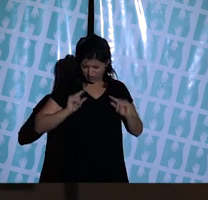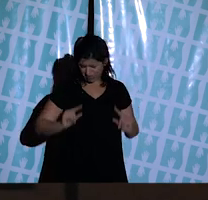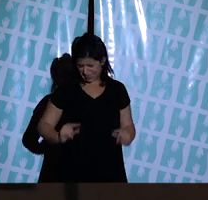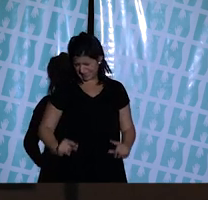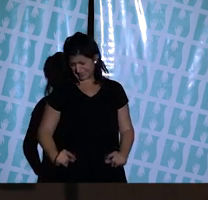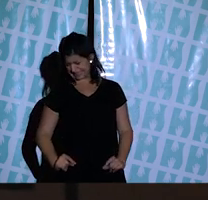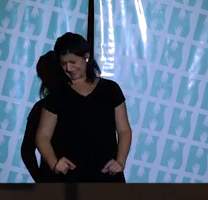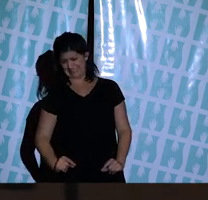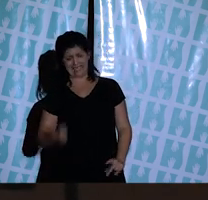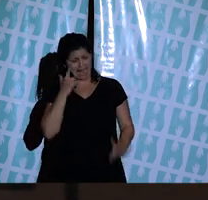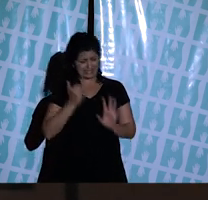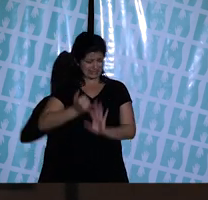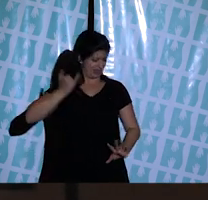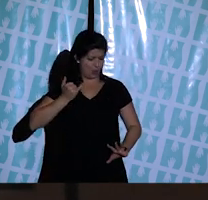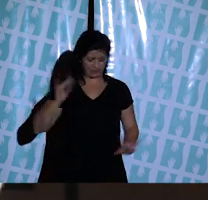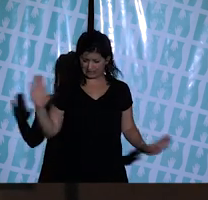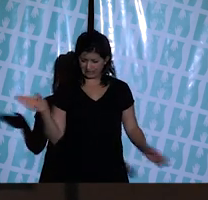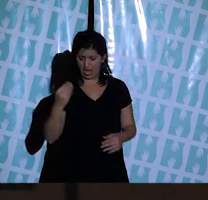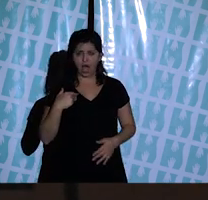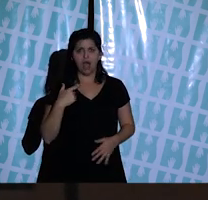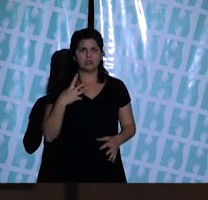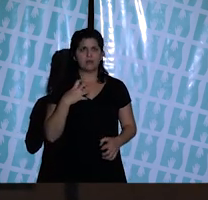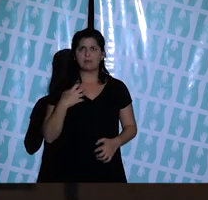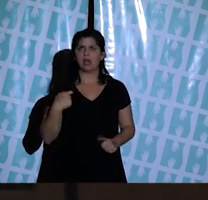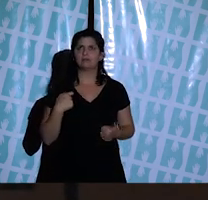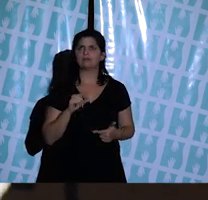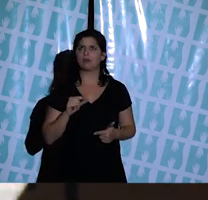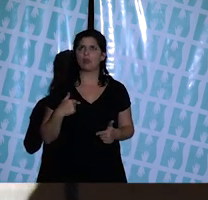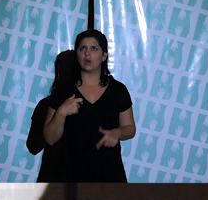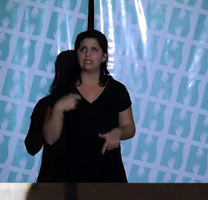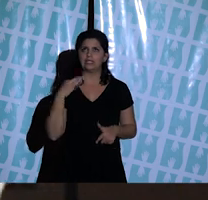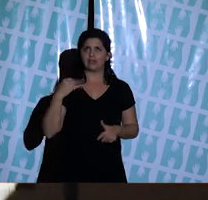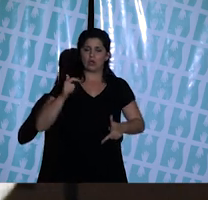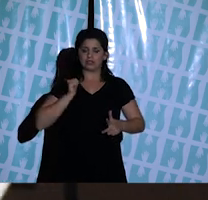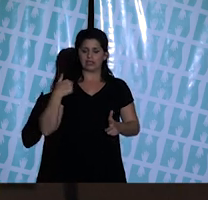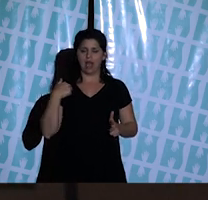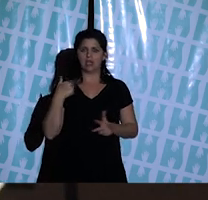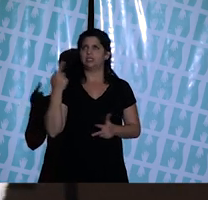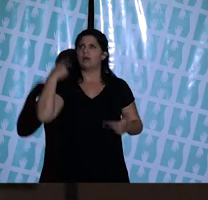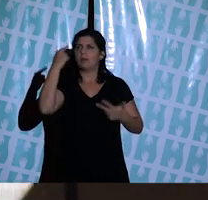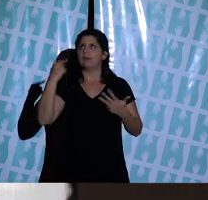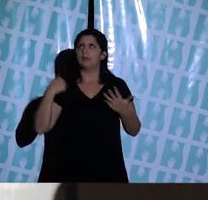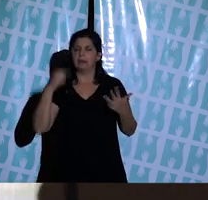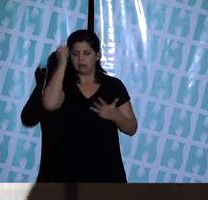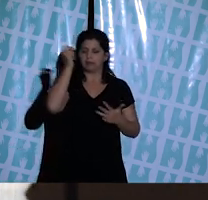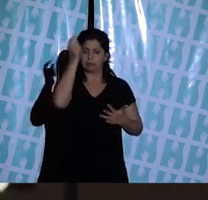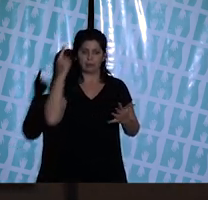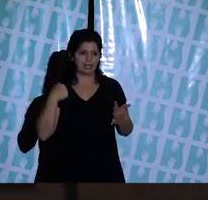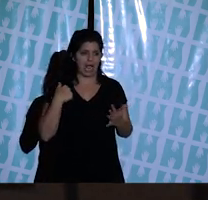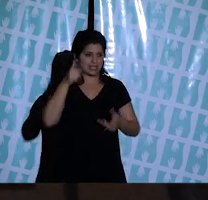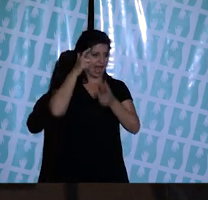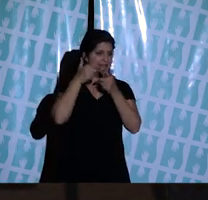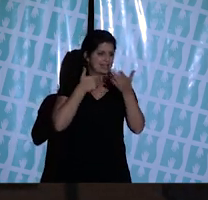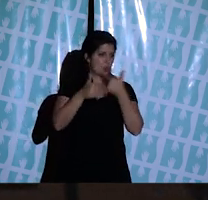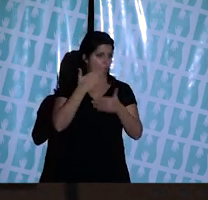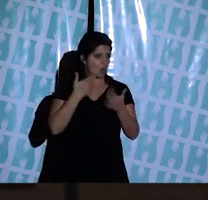Te das cuenta de todo, de uy, me pica, me duele, me tengo que sentar, uy, tal cosa, tal otra, me buscaba